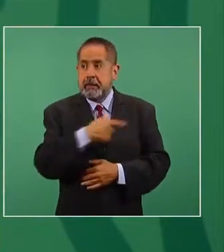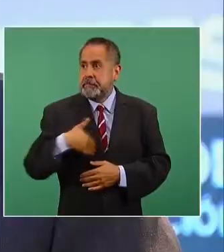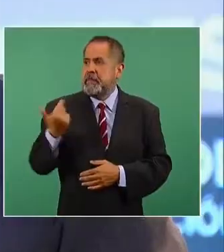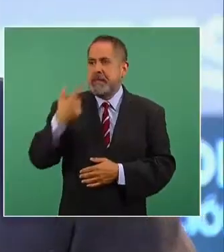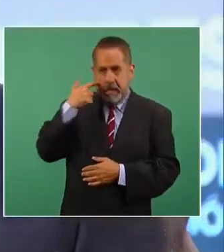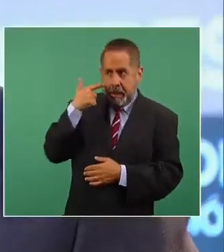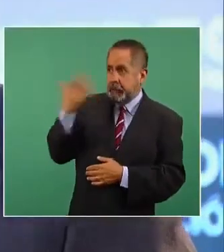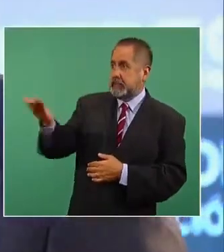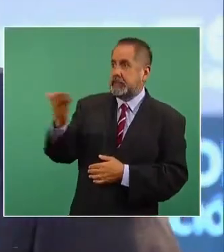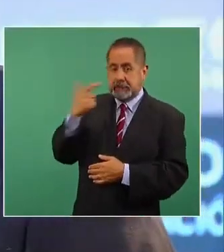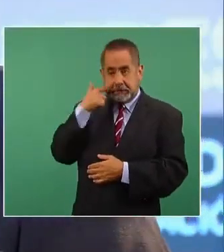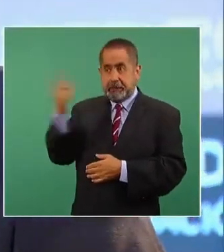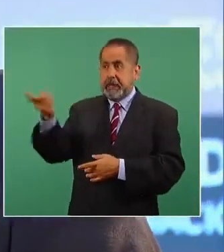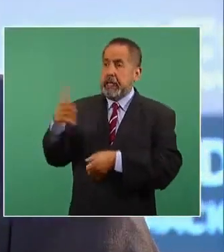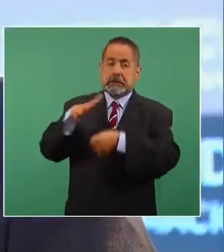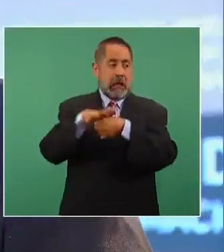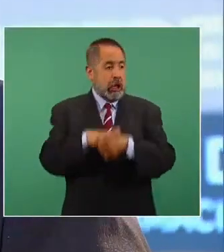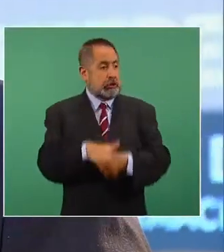gobierno represor.